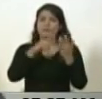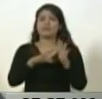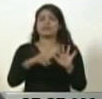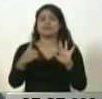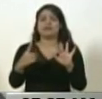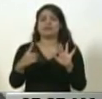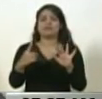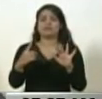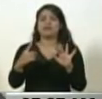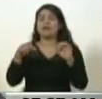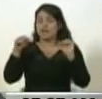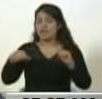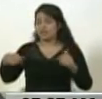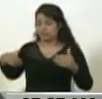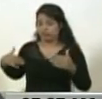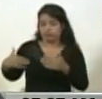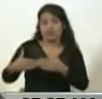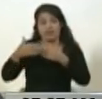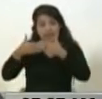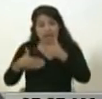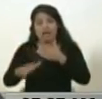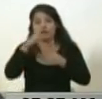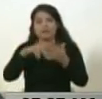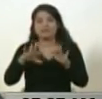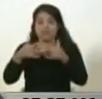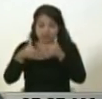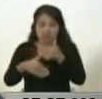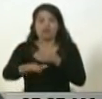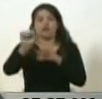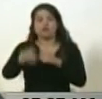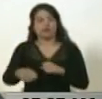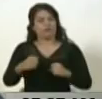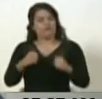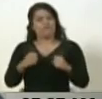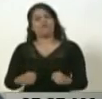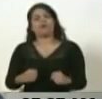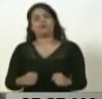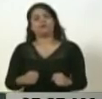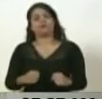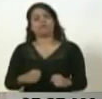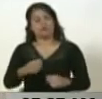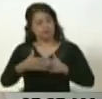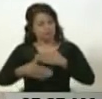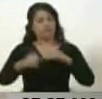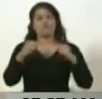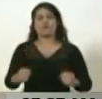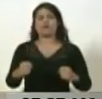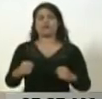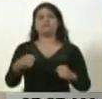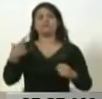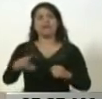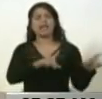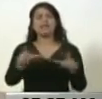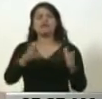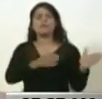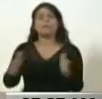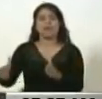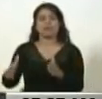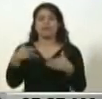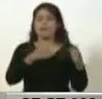año iniciamos con toda la fuerza, con toda la capacidad y con un plan